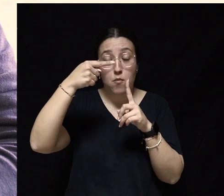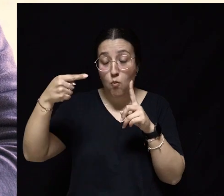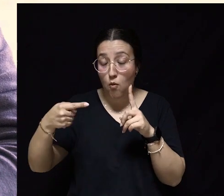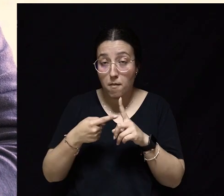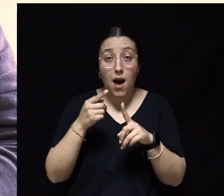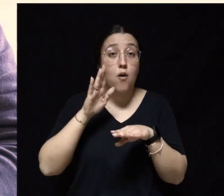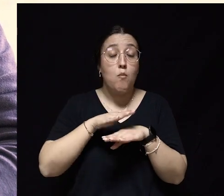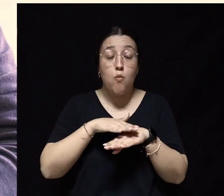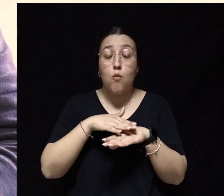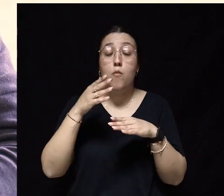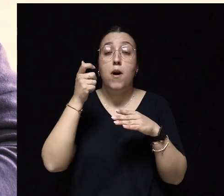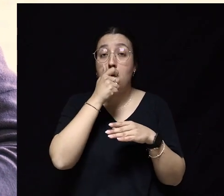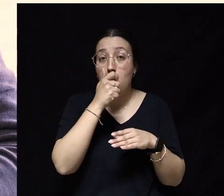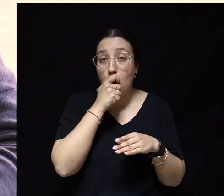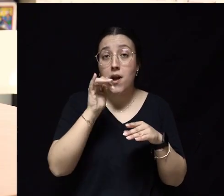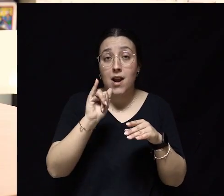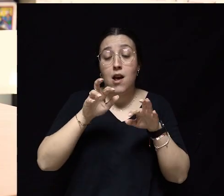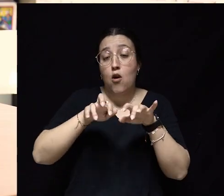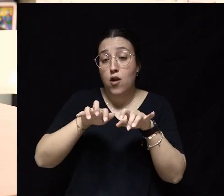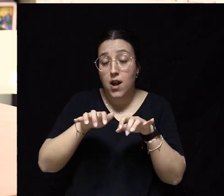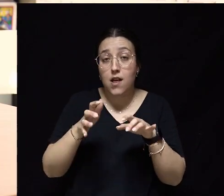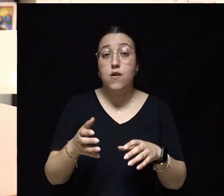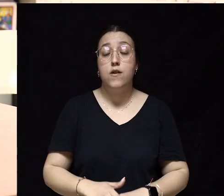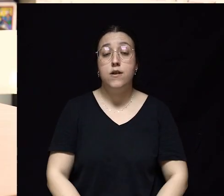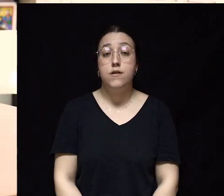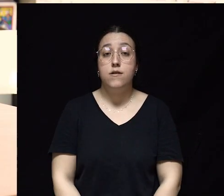el índice de lectura ha bajado